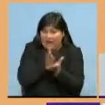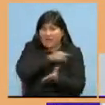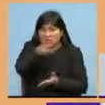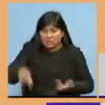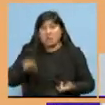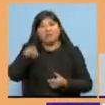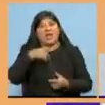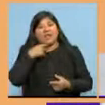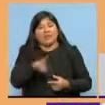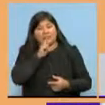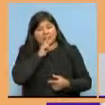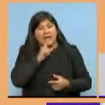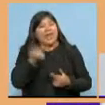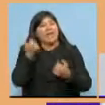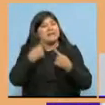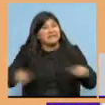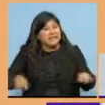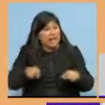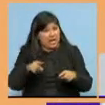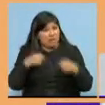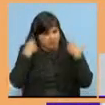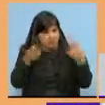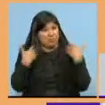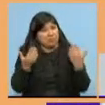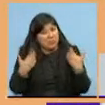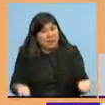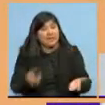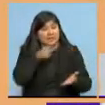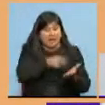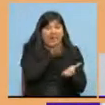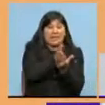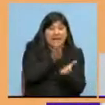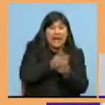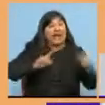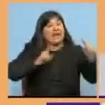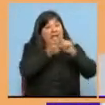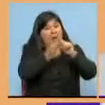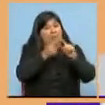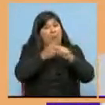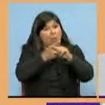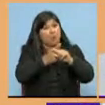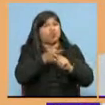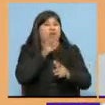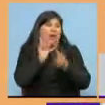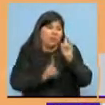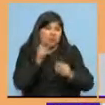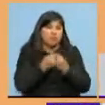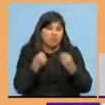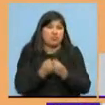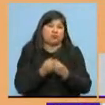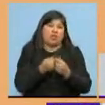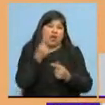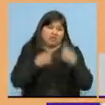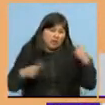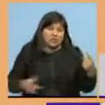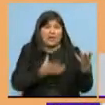es el más barato porque tiene un montón de exenciones y de gratuidades está pensada si la ley de defensa del consumidor y ayuda en ejes